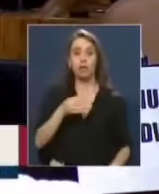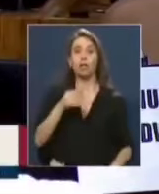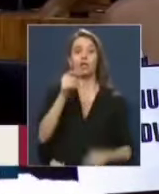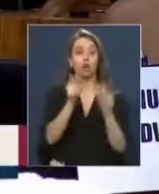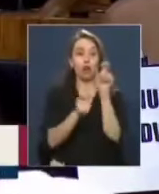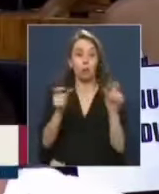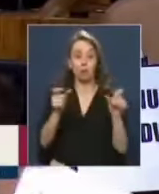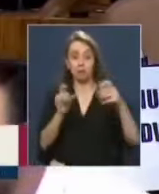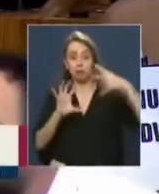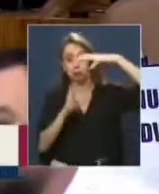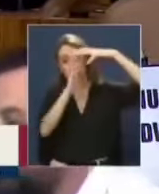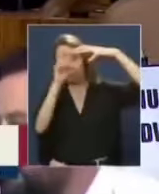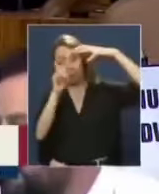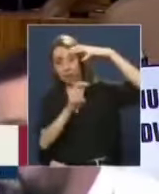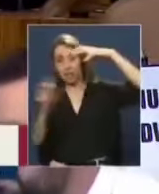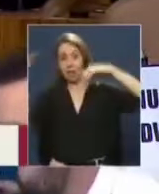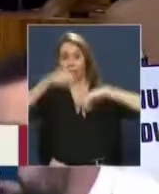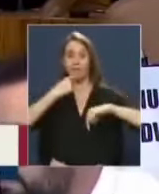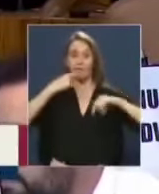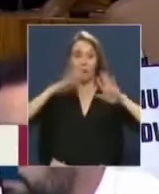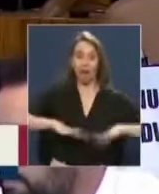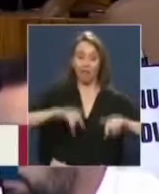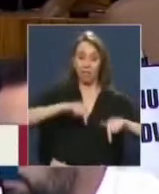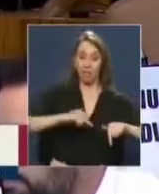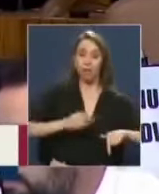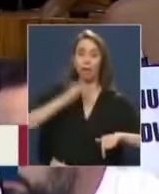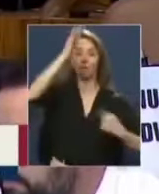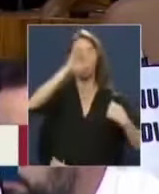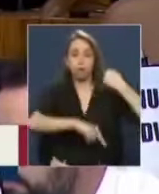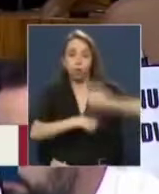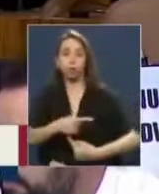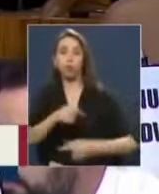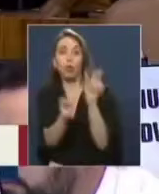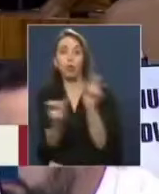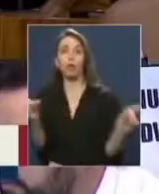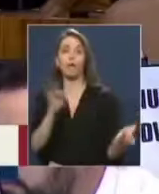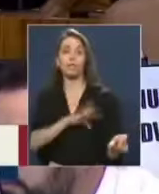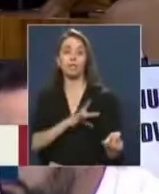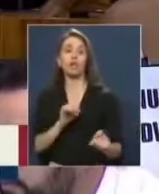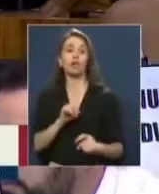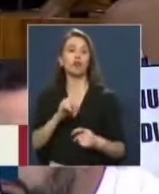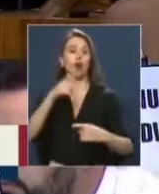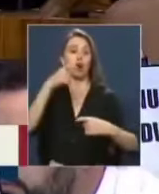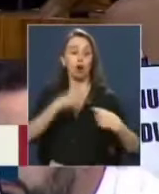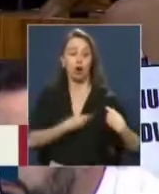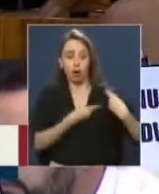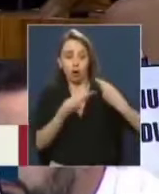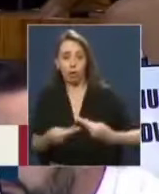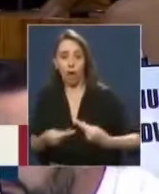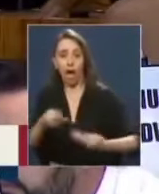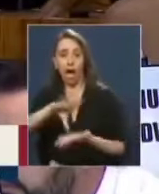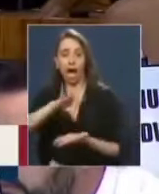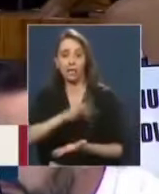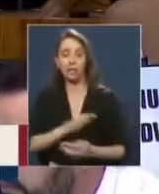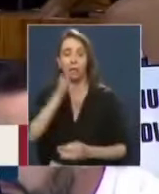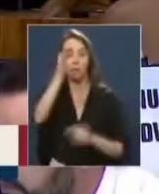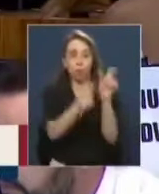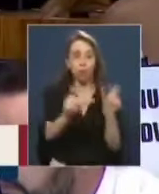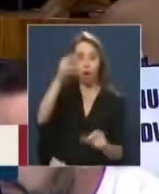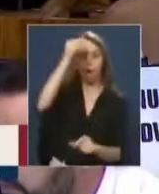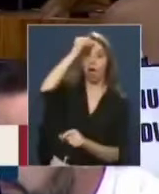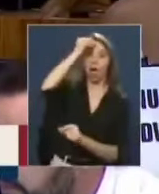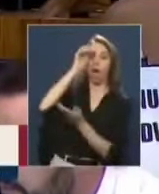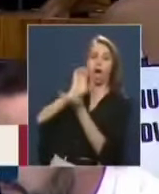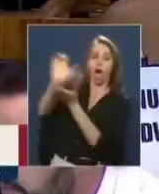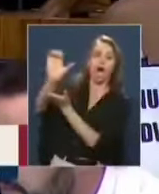los chilenos de mañana. Y por favor, no le leguemos al país, no le leguemos a esos futuros chilenos el racismo,